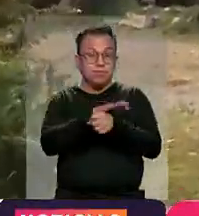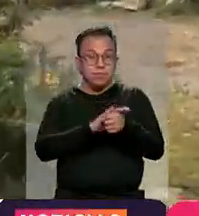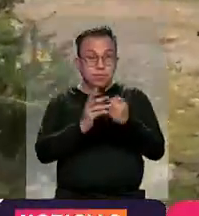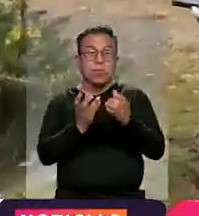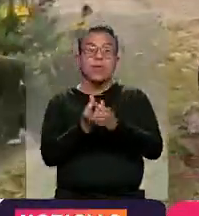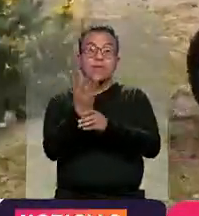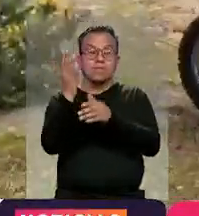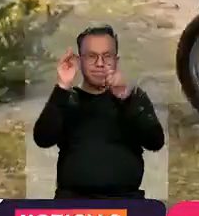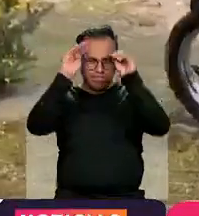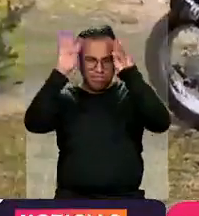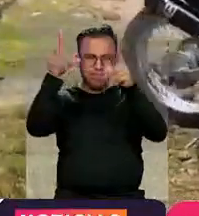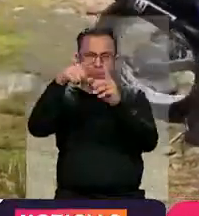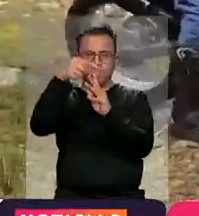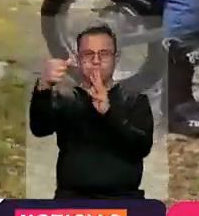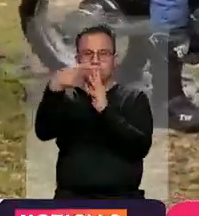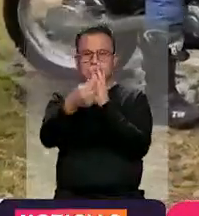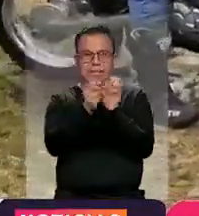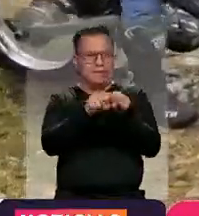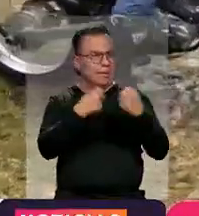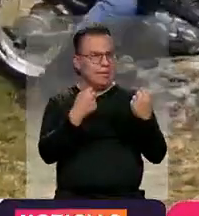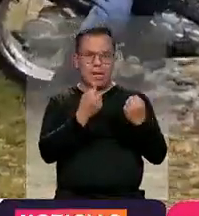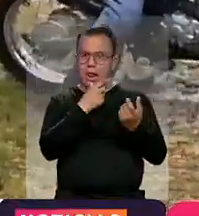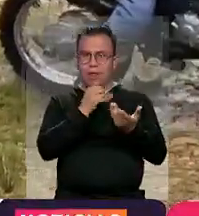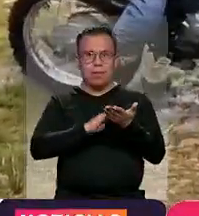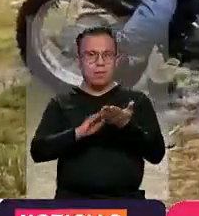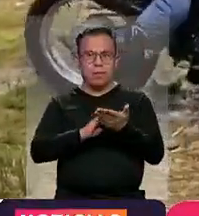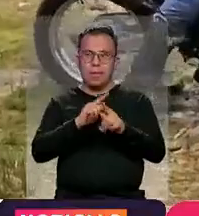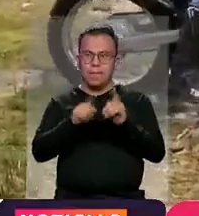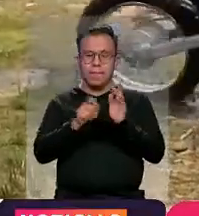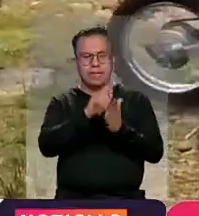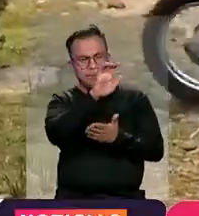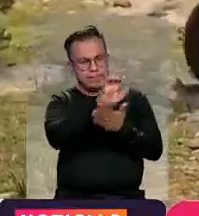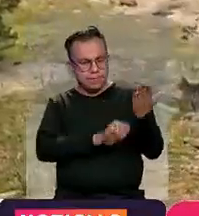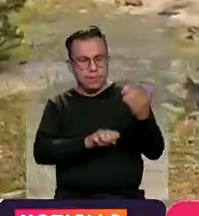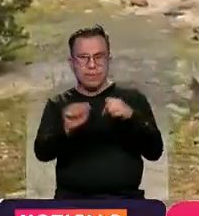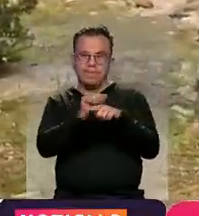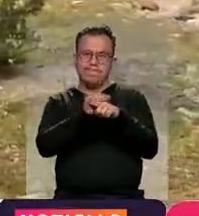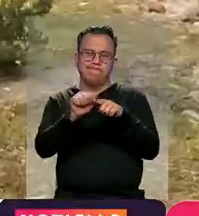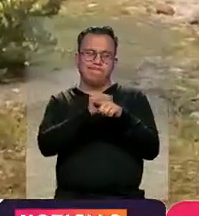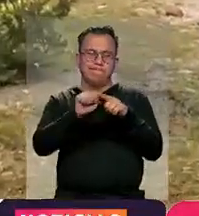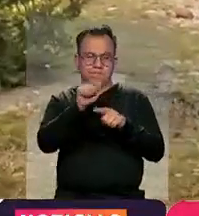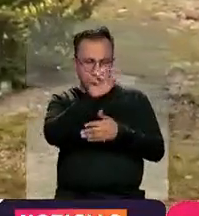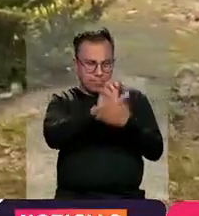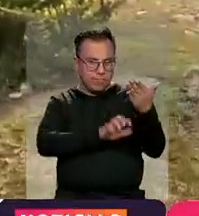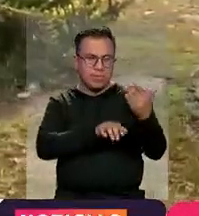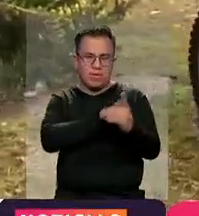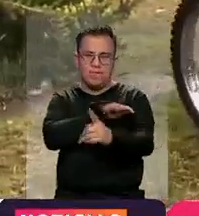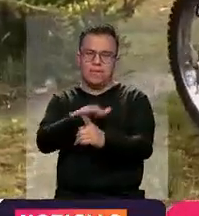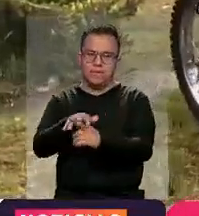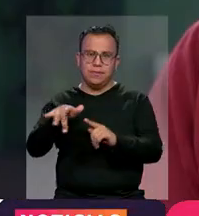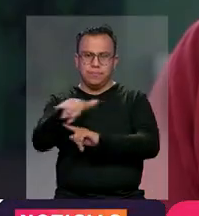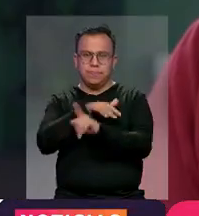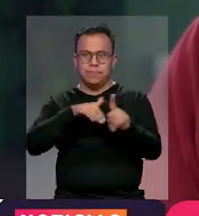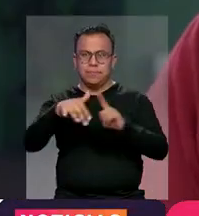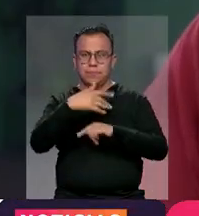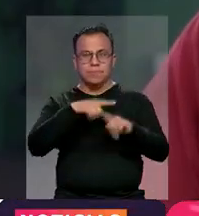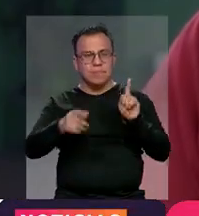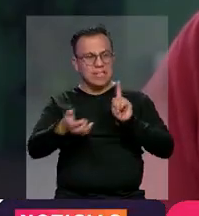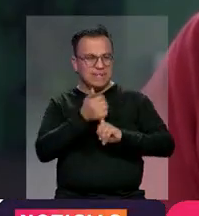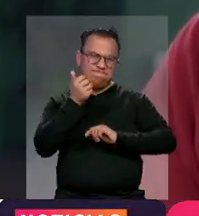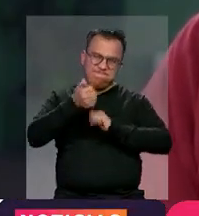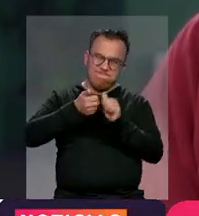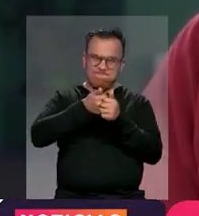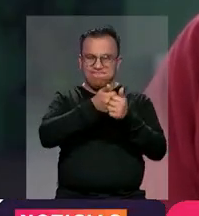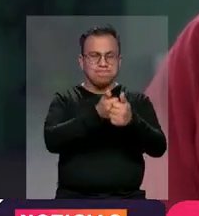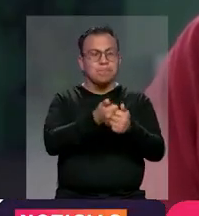y generando un daño irreparable. La alcaldía llegó al lugar para evitar dicha práctica y disminuir la afectación ambiental. Nos dimos a la tarea